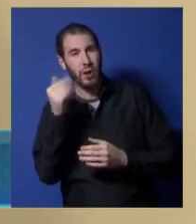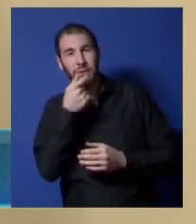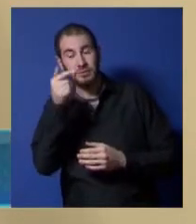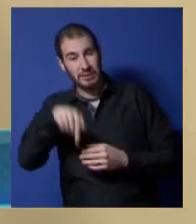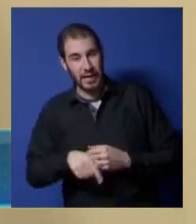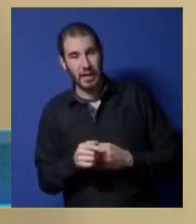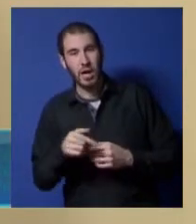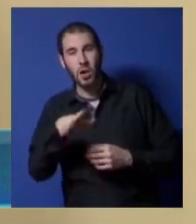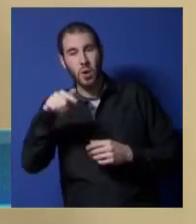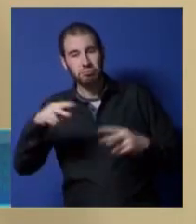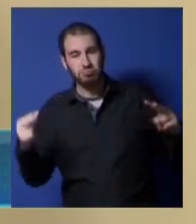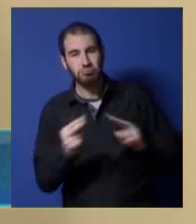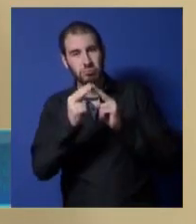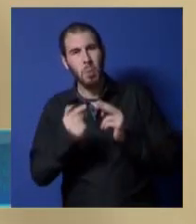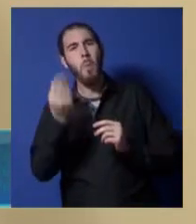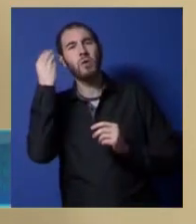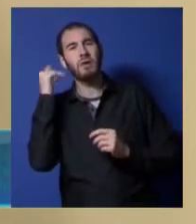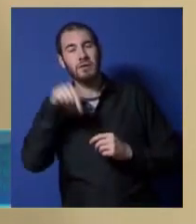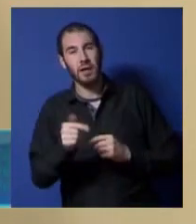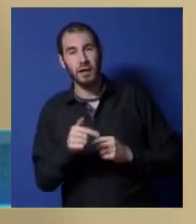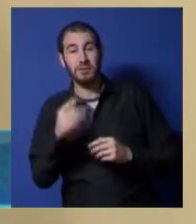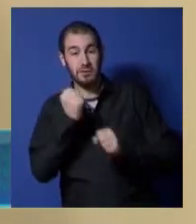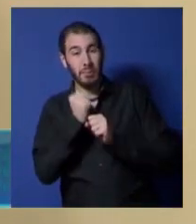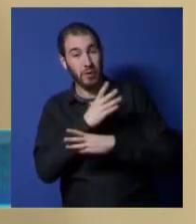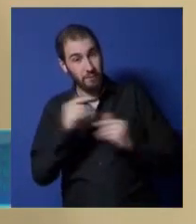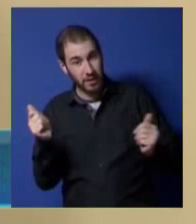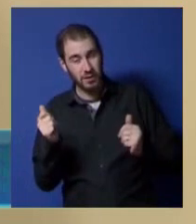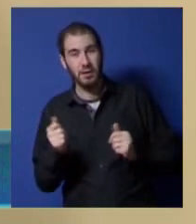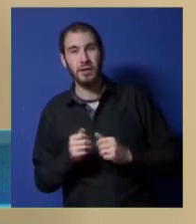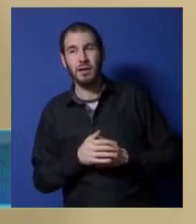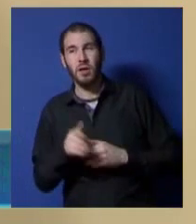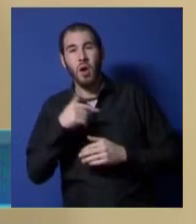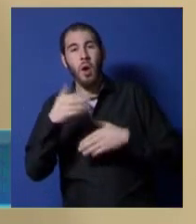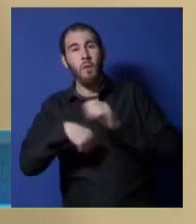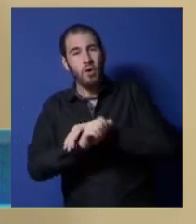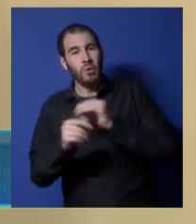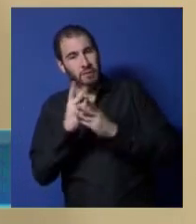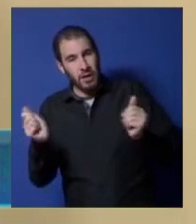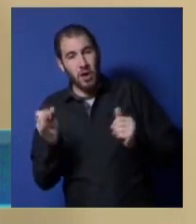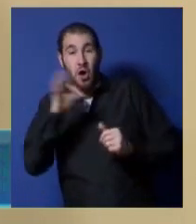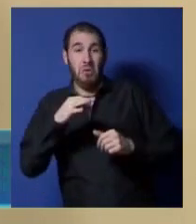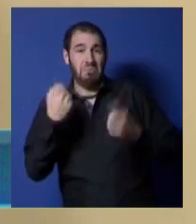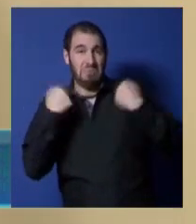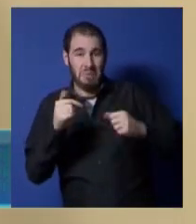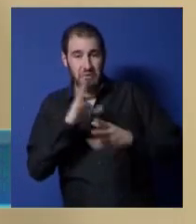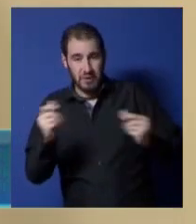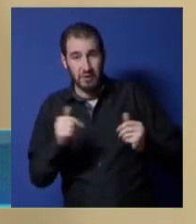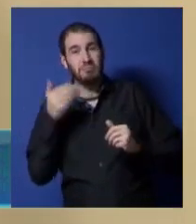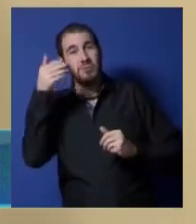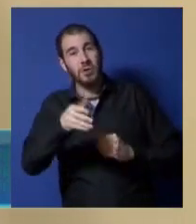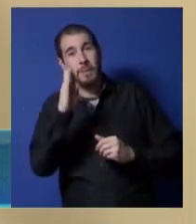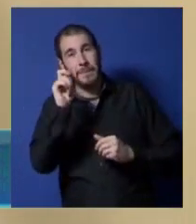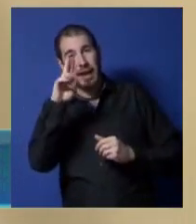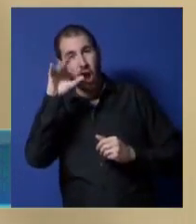mendocino. Es un punto de encuentro. Muchas veces terminamos de trabajar, terminamos de jugar al fútbol o de hacer alguna actividad y vamos a comer a